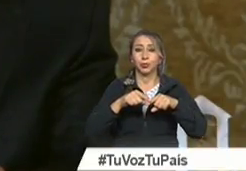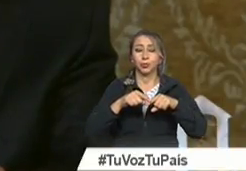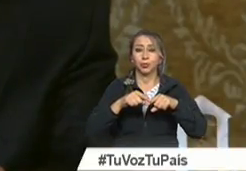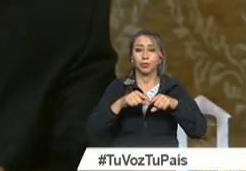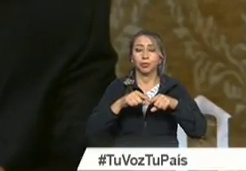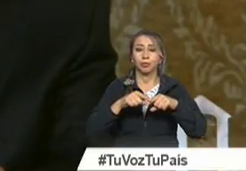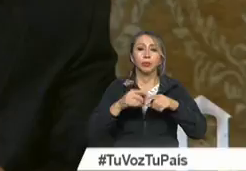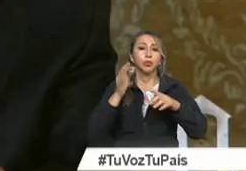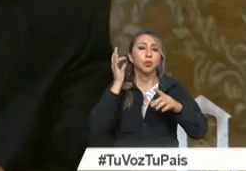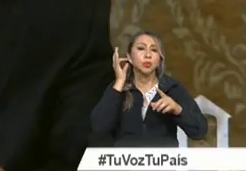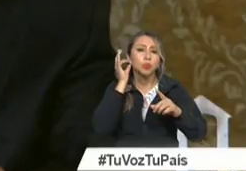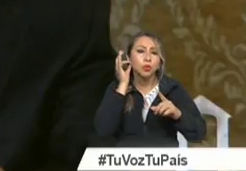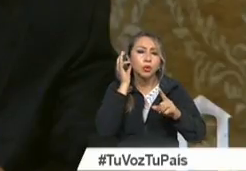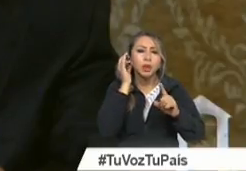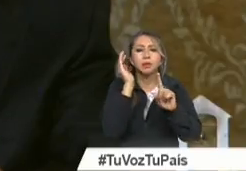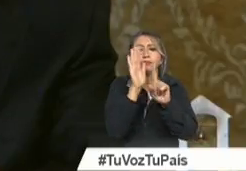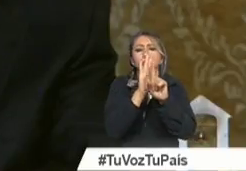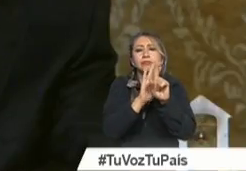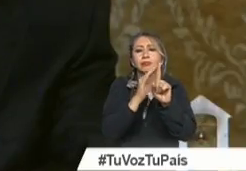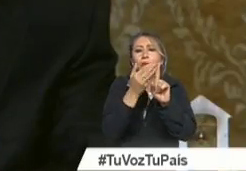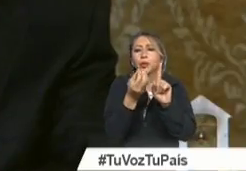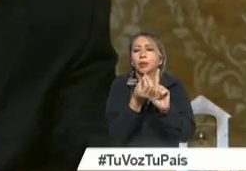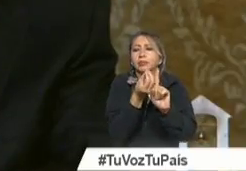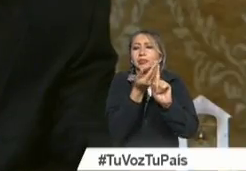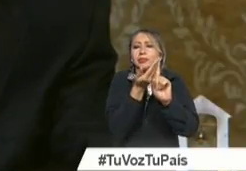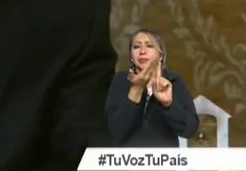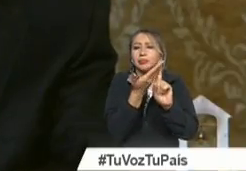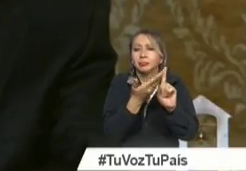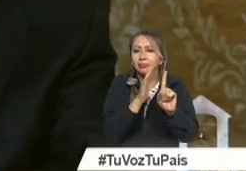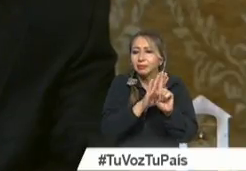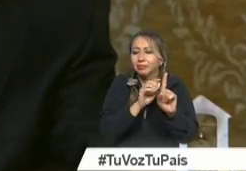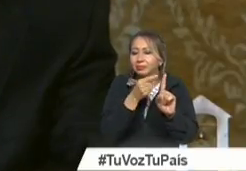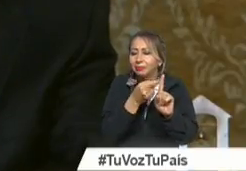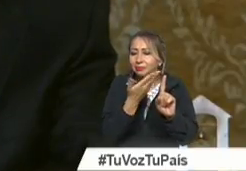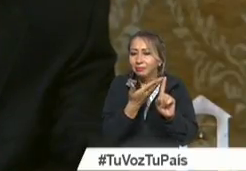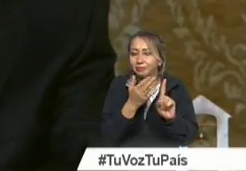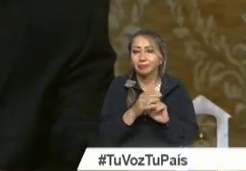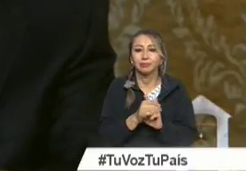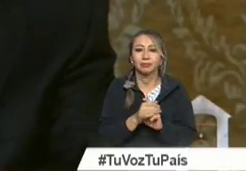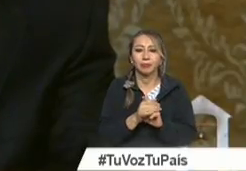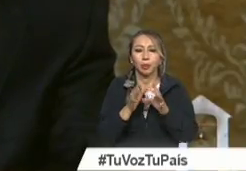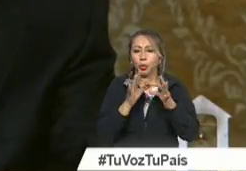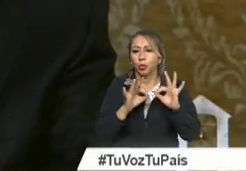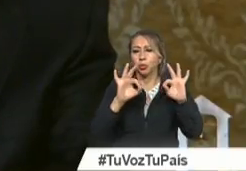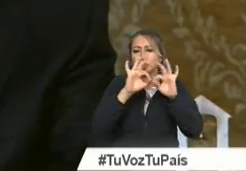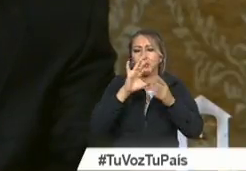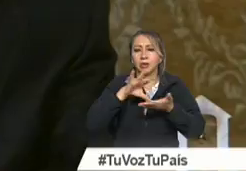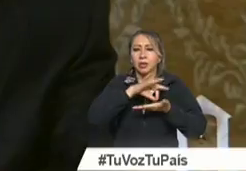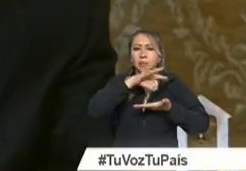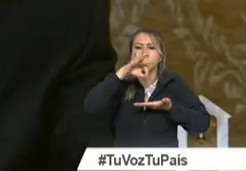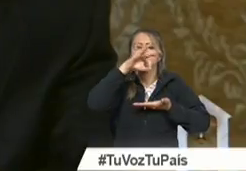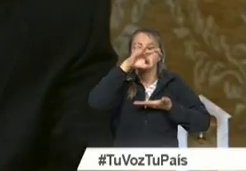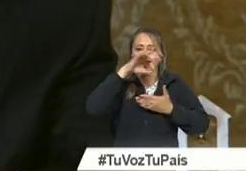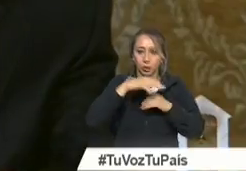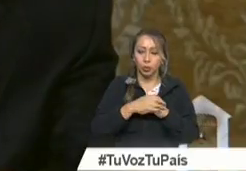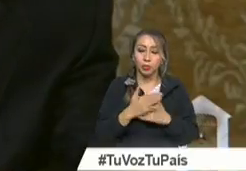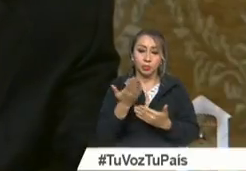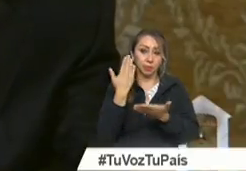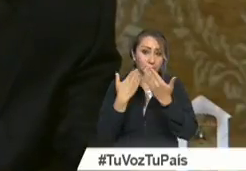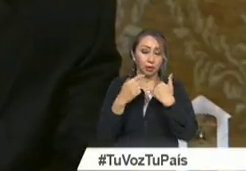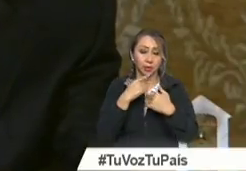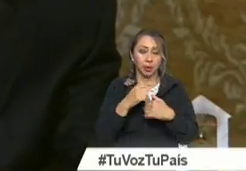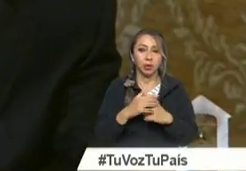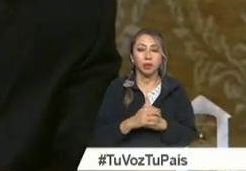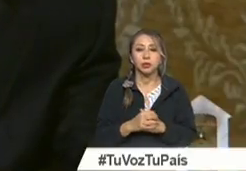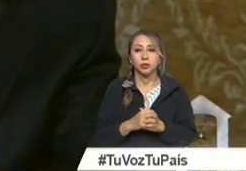tratado de porcelana preciada preciosa que se ha convertido en un ser espiritual que como nos había dicho